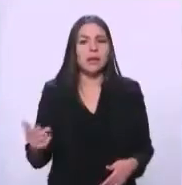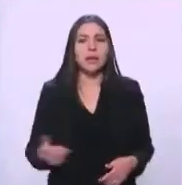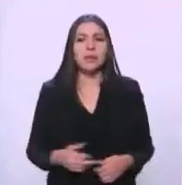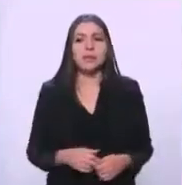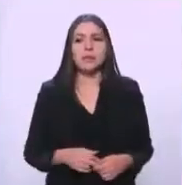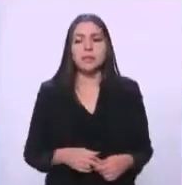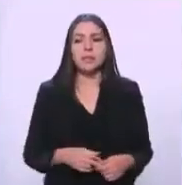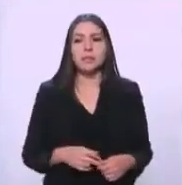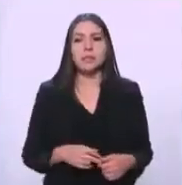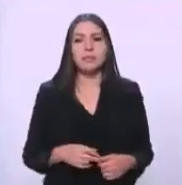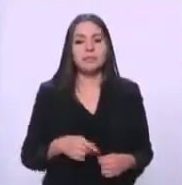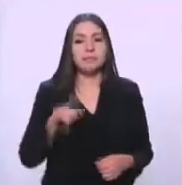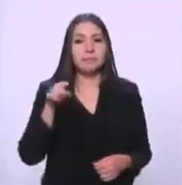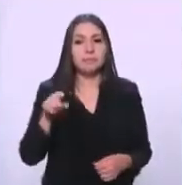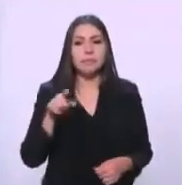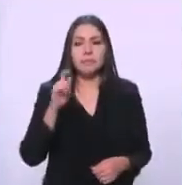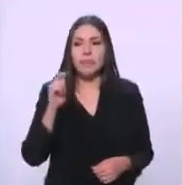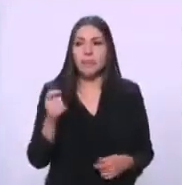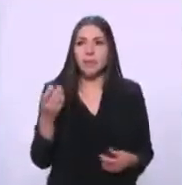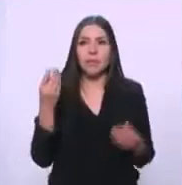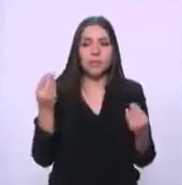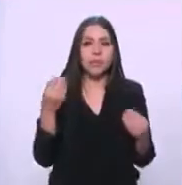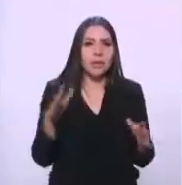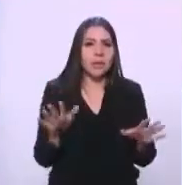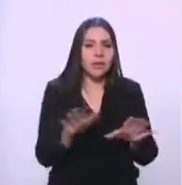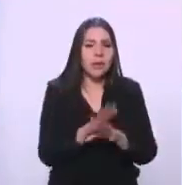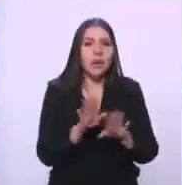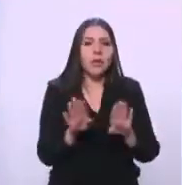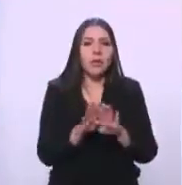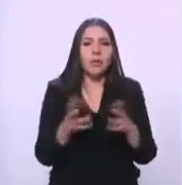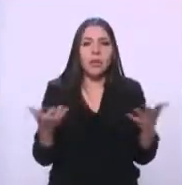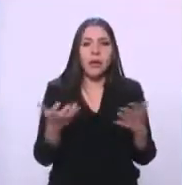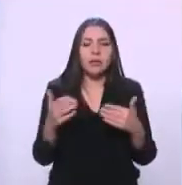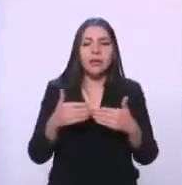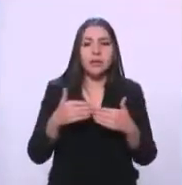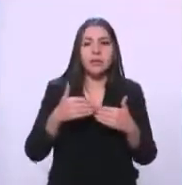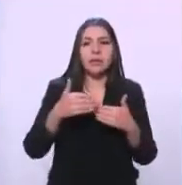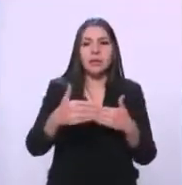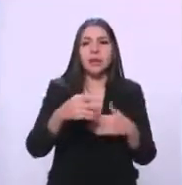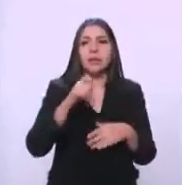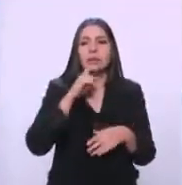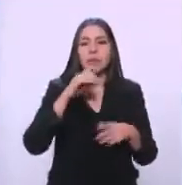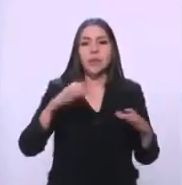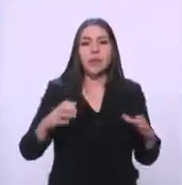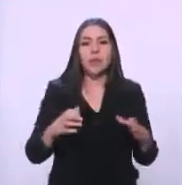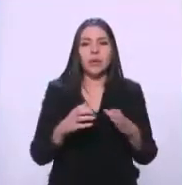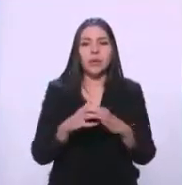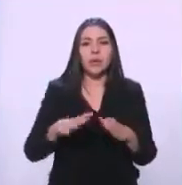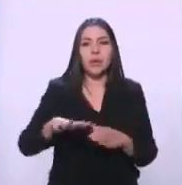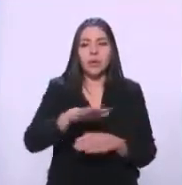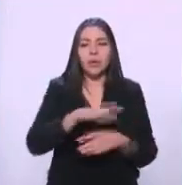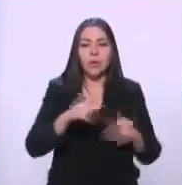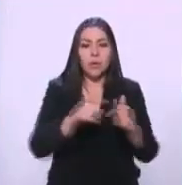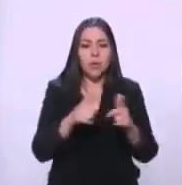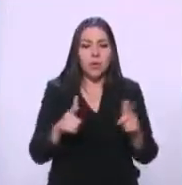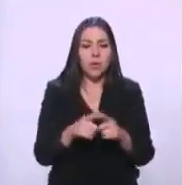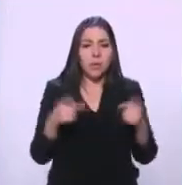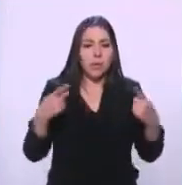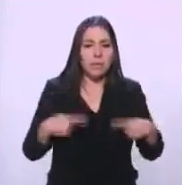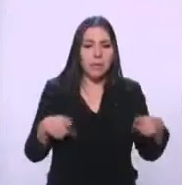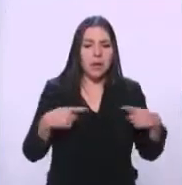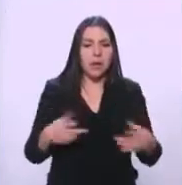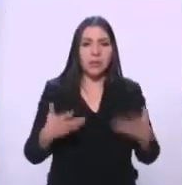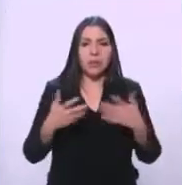finalmente ha marcado mucho la dinámica y la naturaleza del movimiento social y de la